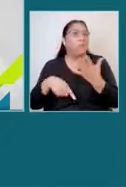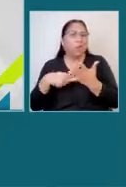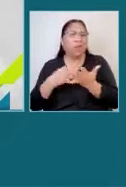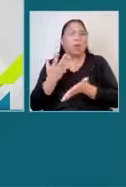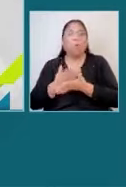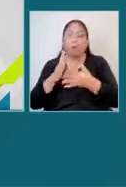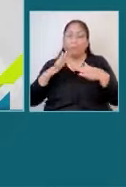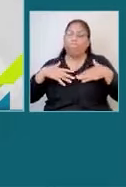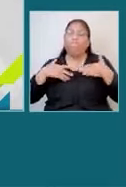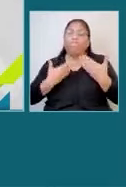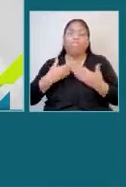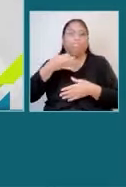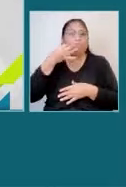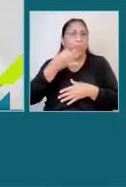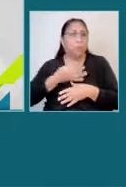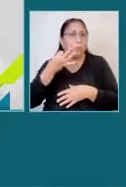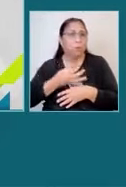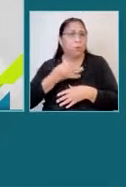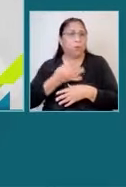poder realmente,